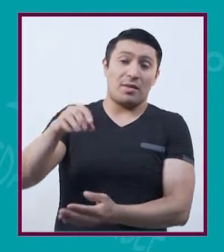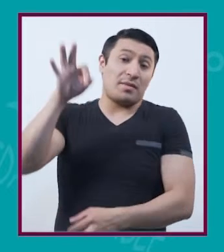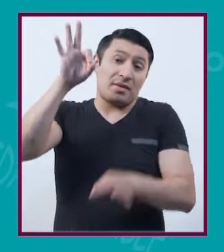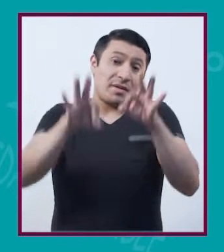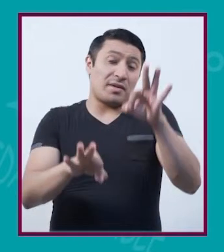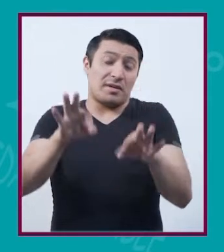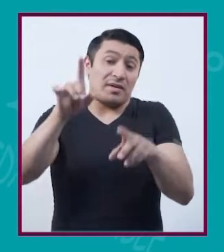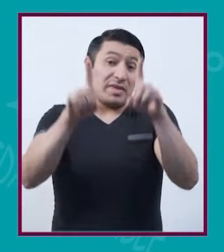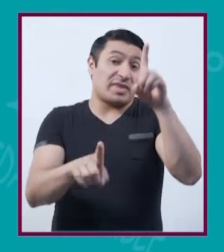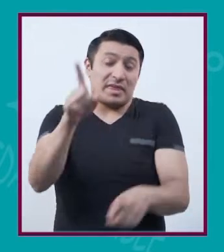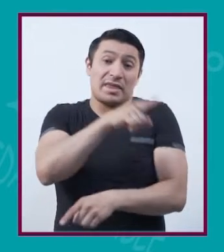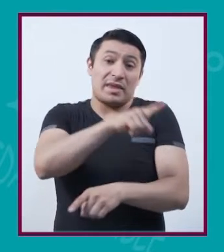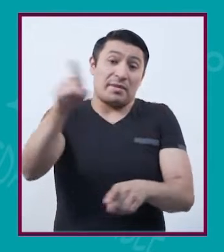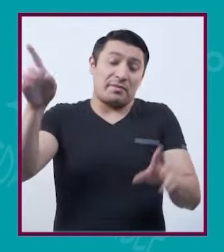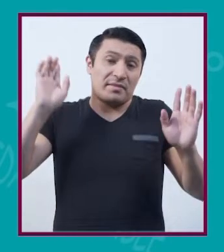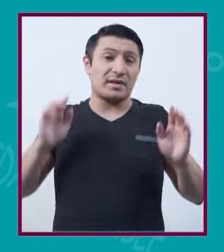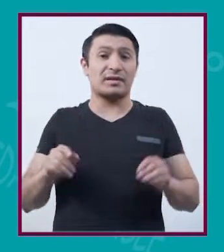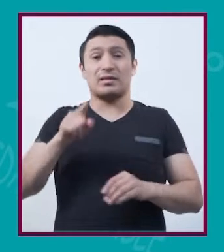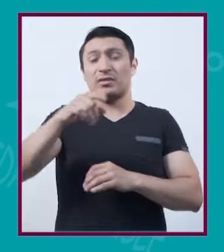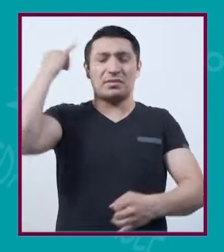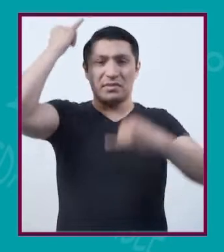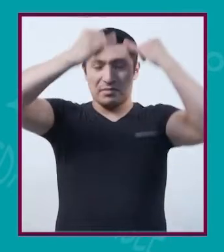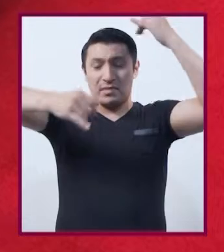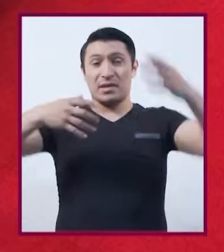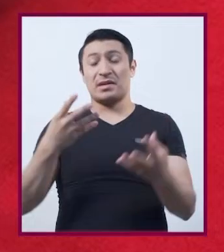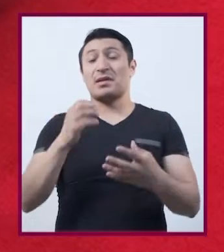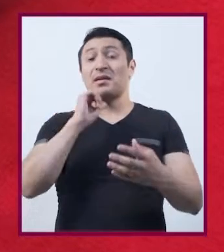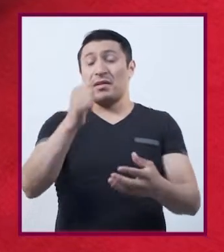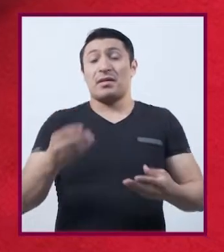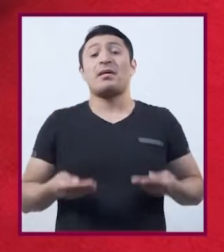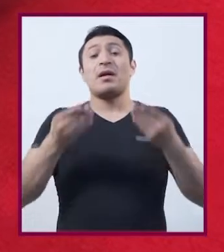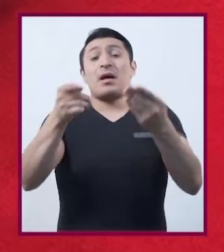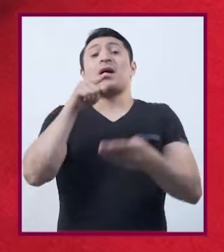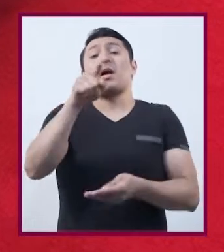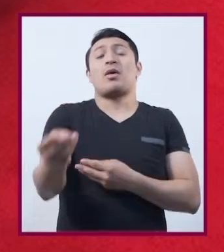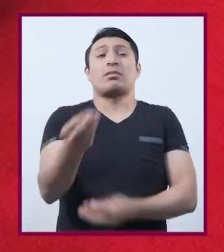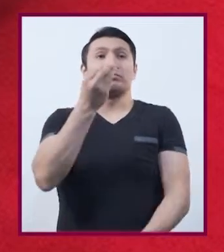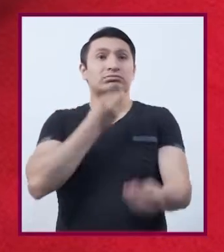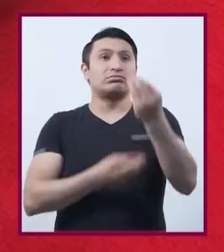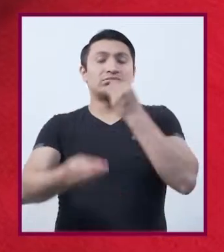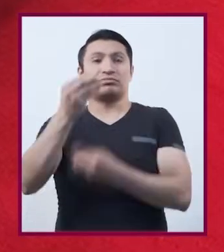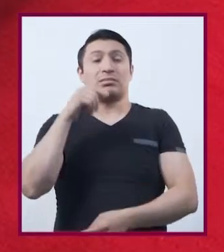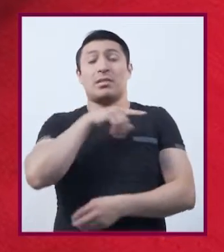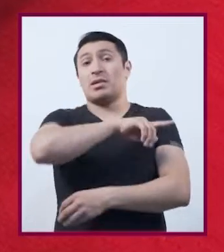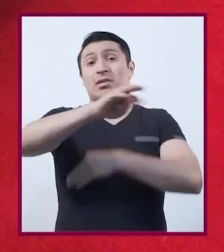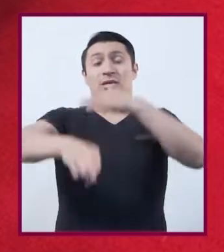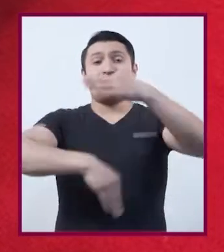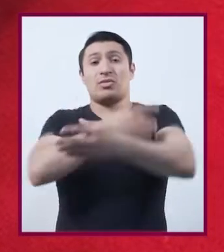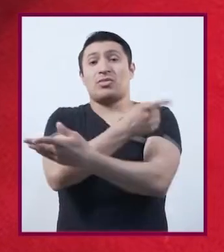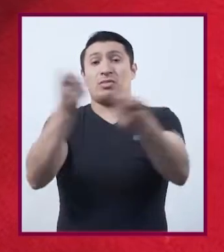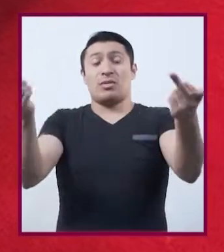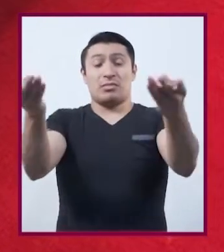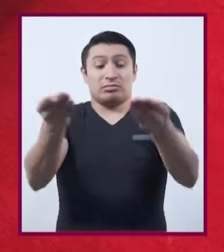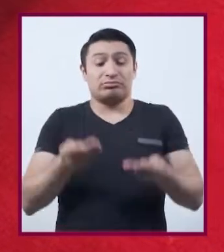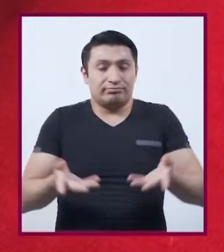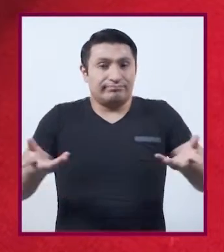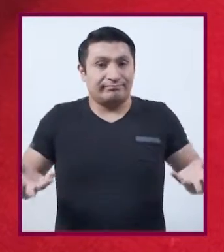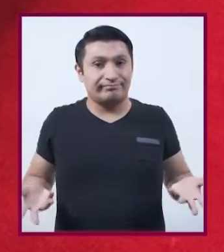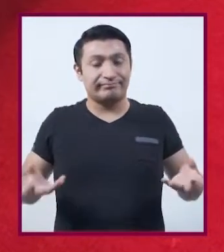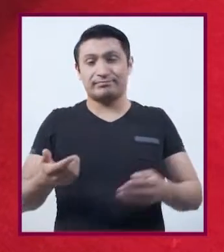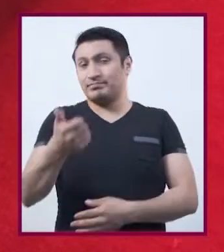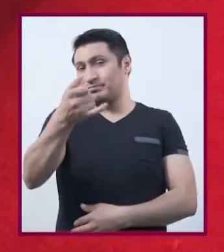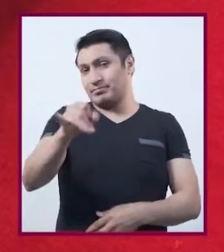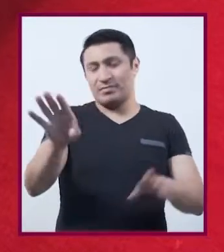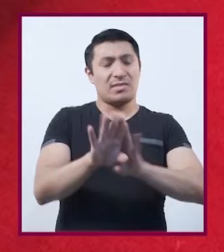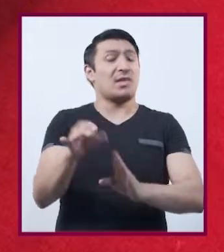o una jarra de agua de sabor, según sus posibilidades. ¿Te imaginas llegar con las manos vacías y aún así ponerte a comer todo lo